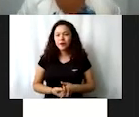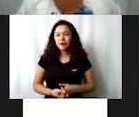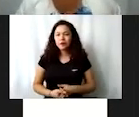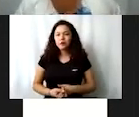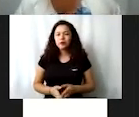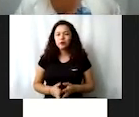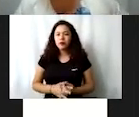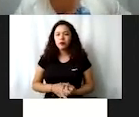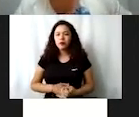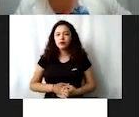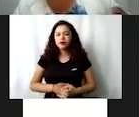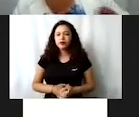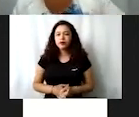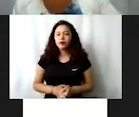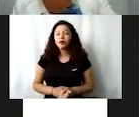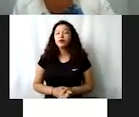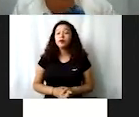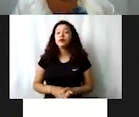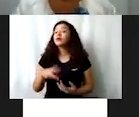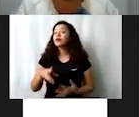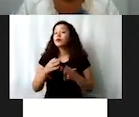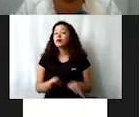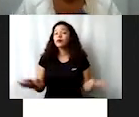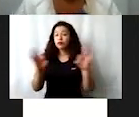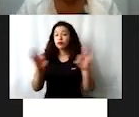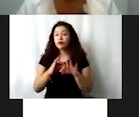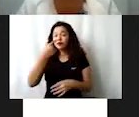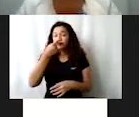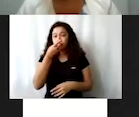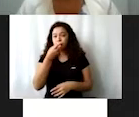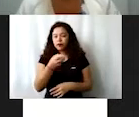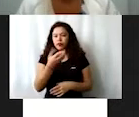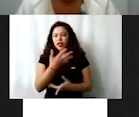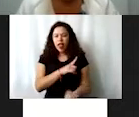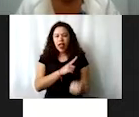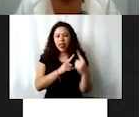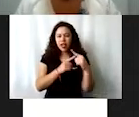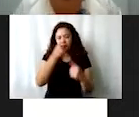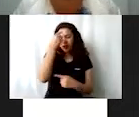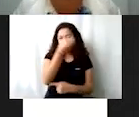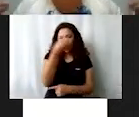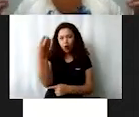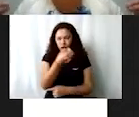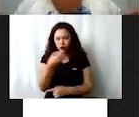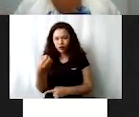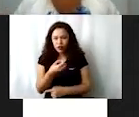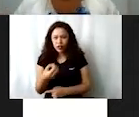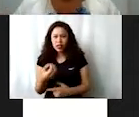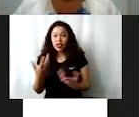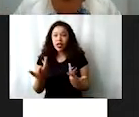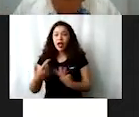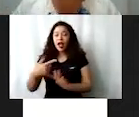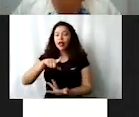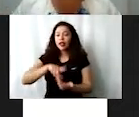Es importante decirles a ustedes que dentro de las tareas organizacionales que se llevan a